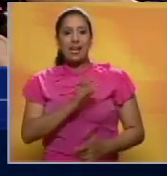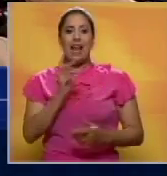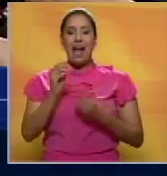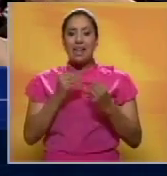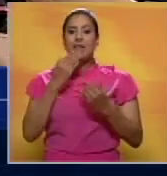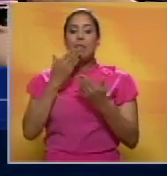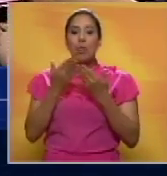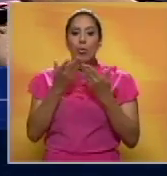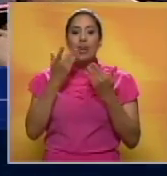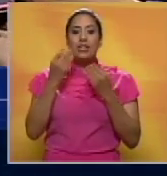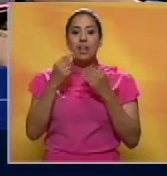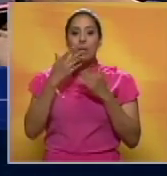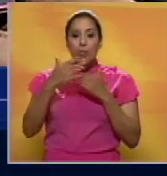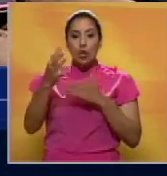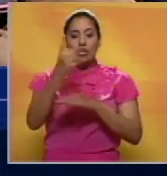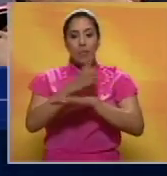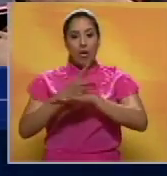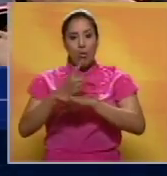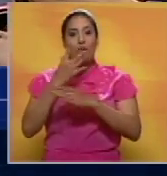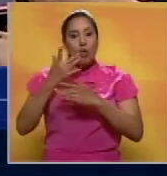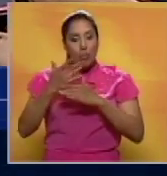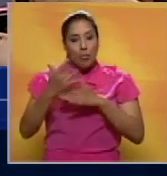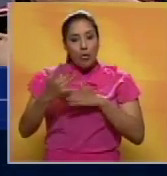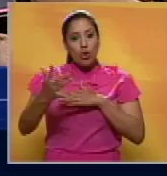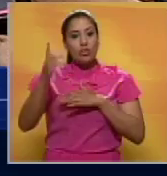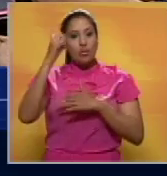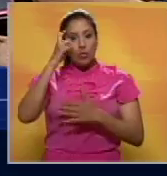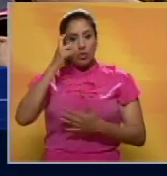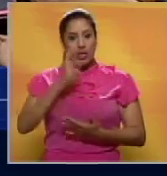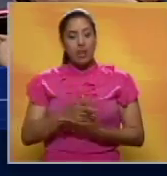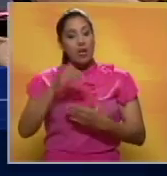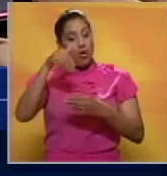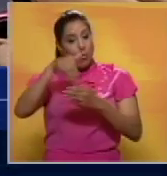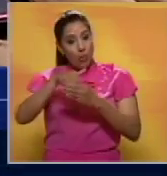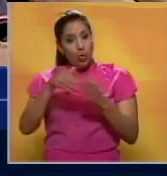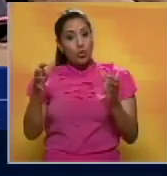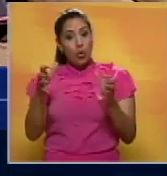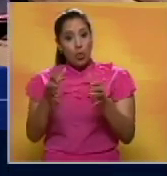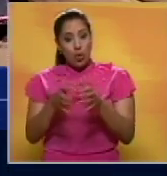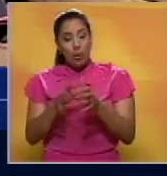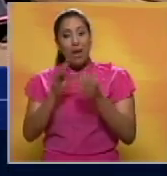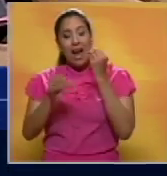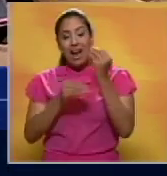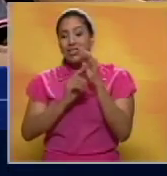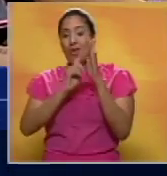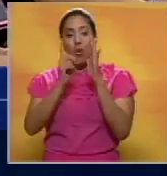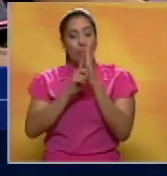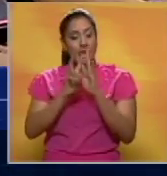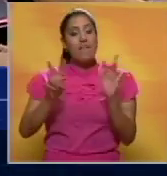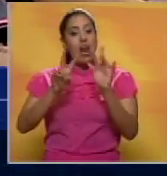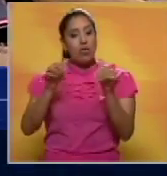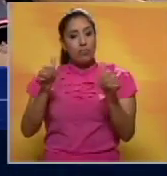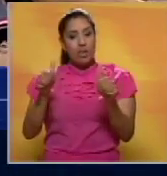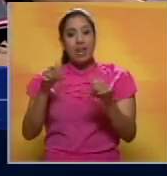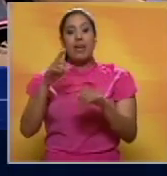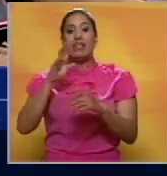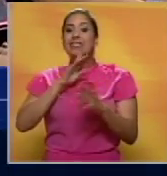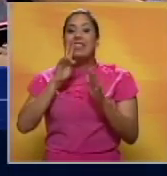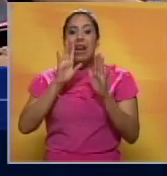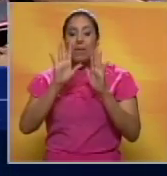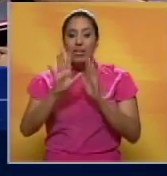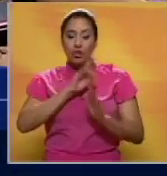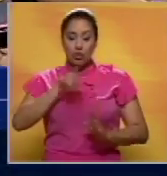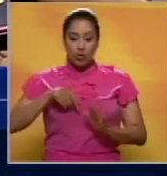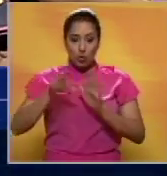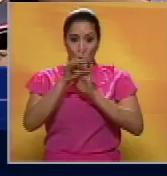se van a presentar en las próximas horas, en los próximos días. Las elecciones sectoriales son absolutamente válidas en el contexto